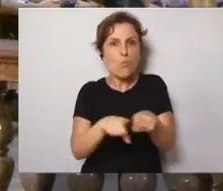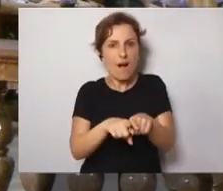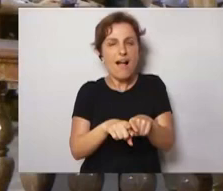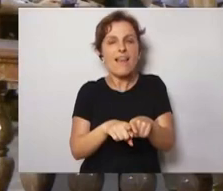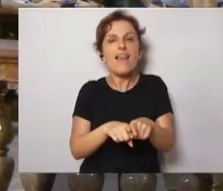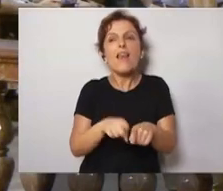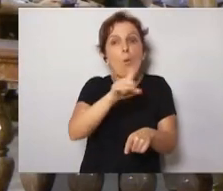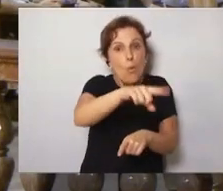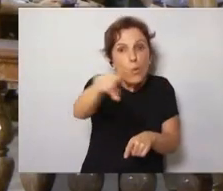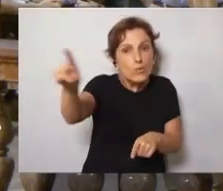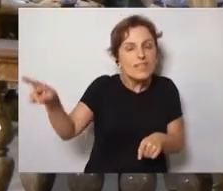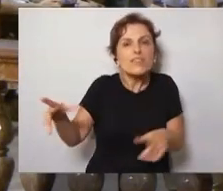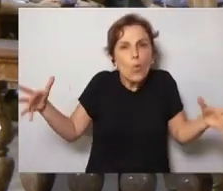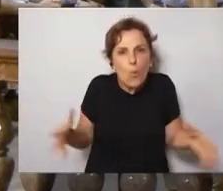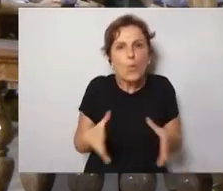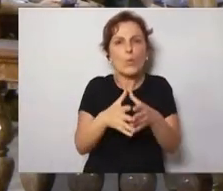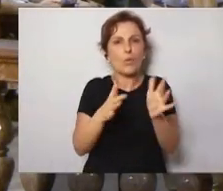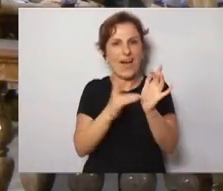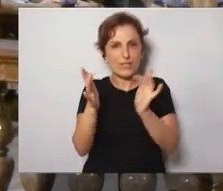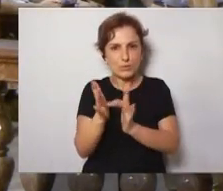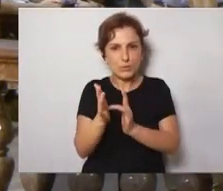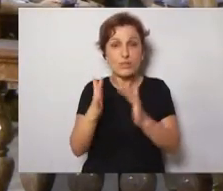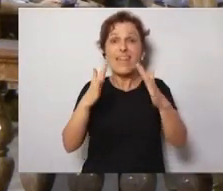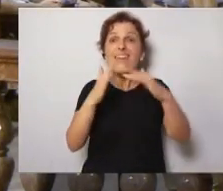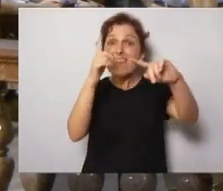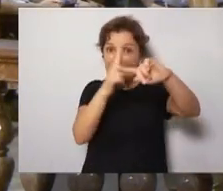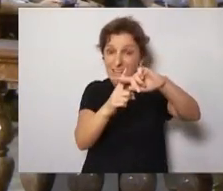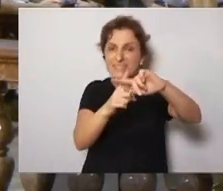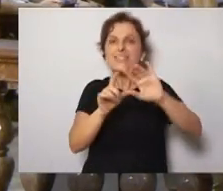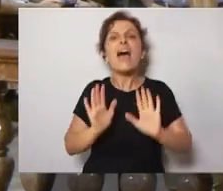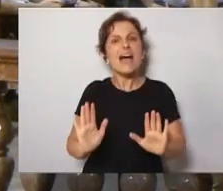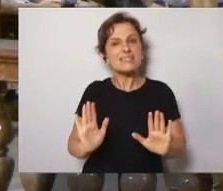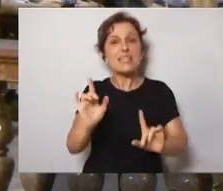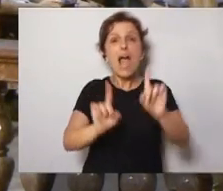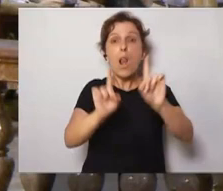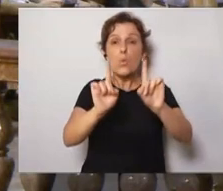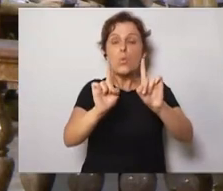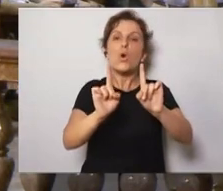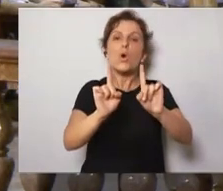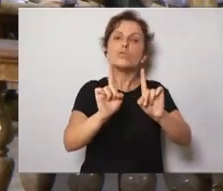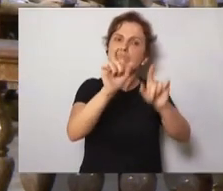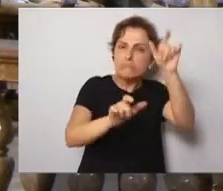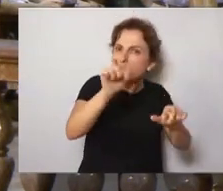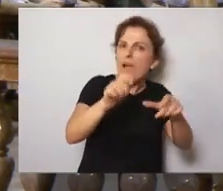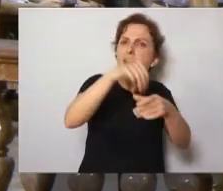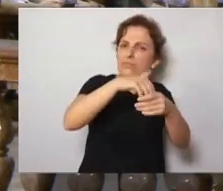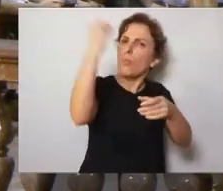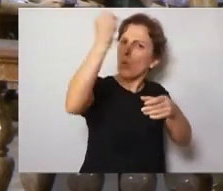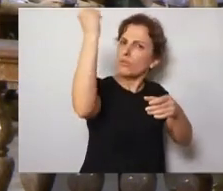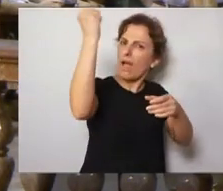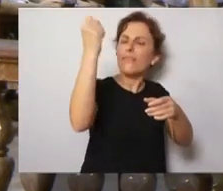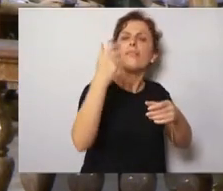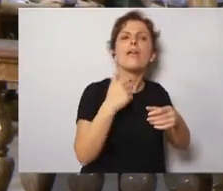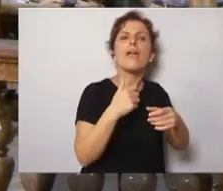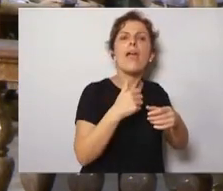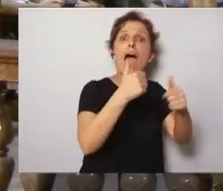en la iglesia hay algunos que han sido establecidos por dios en primer lugar como apóstoles en segundo lugar como profetas